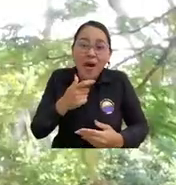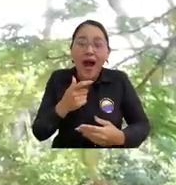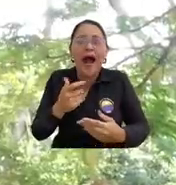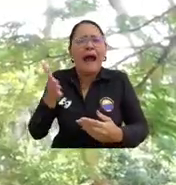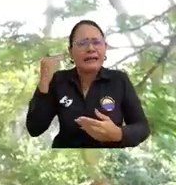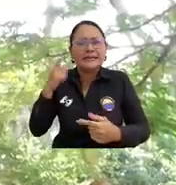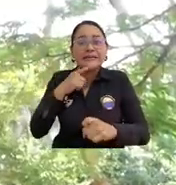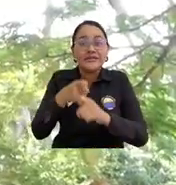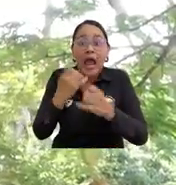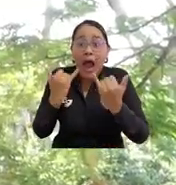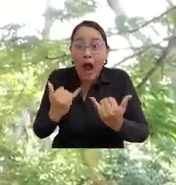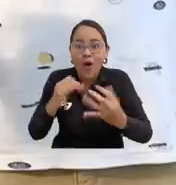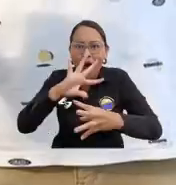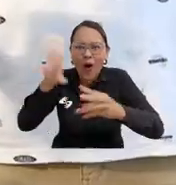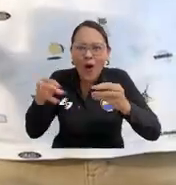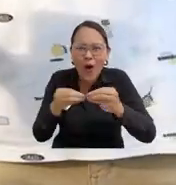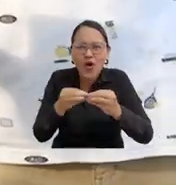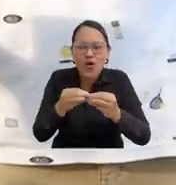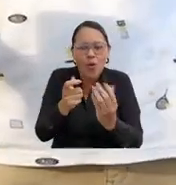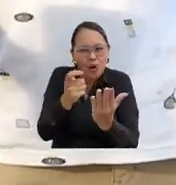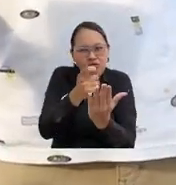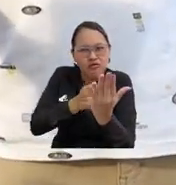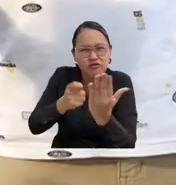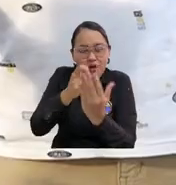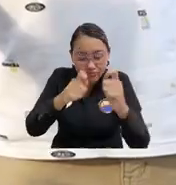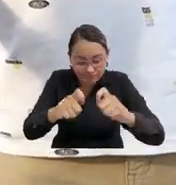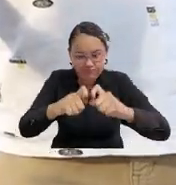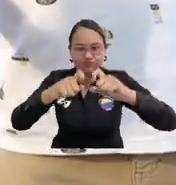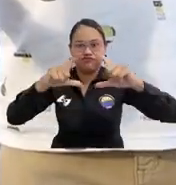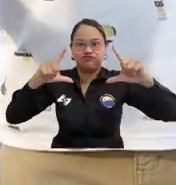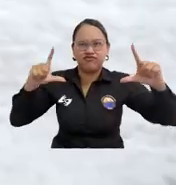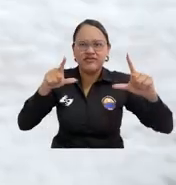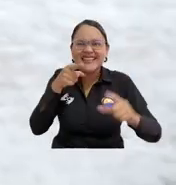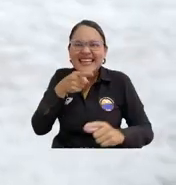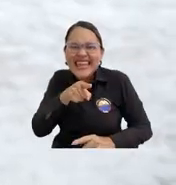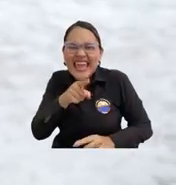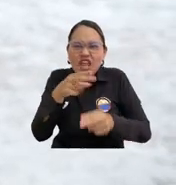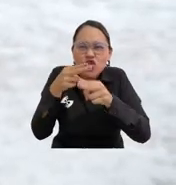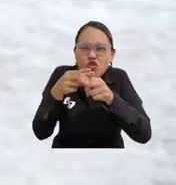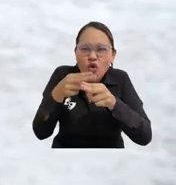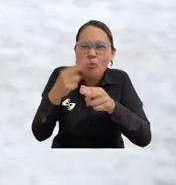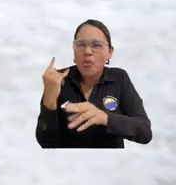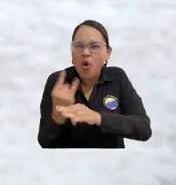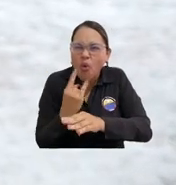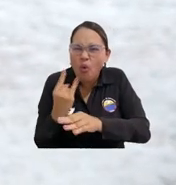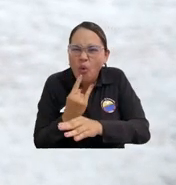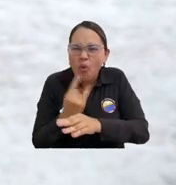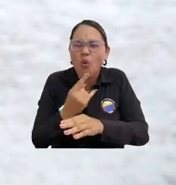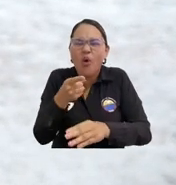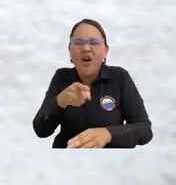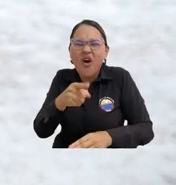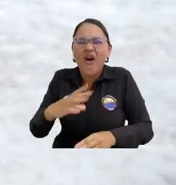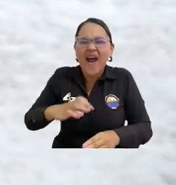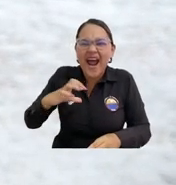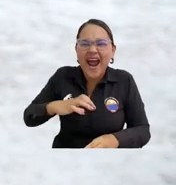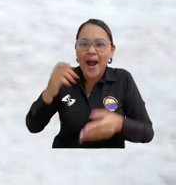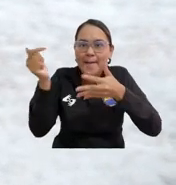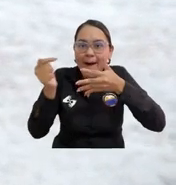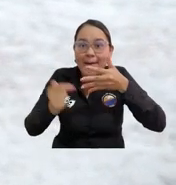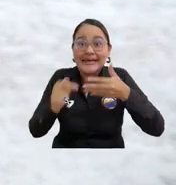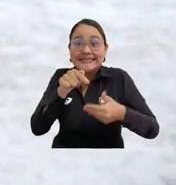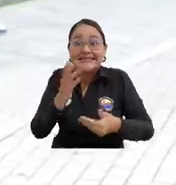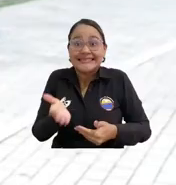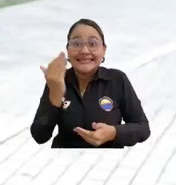buscarlas. Y el que ya puedan ver un código QR, entrar, ver los nombres, usos, características, es algo